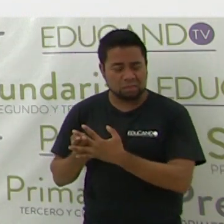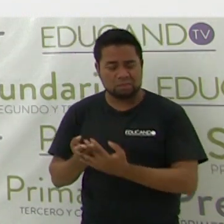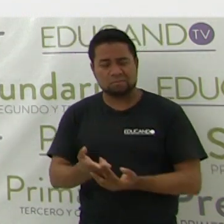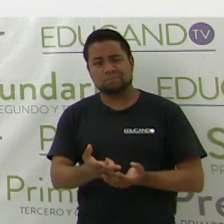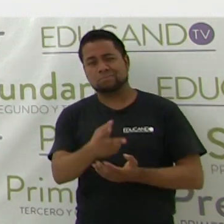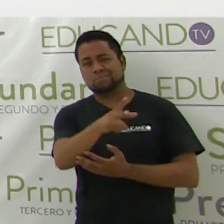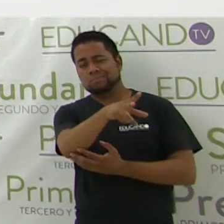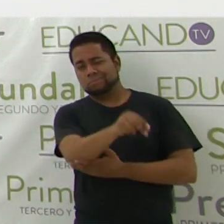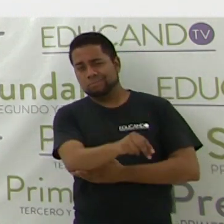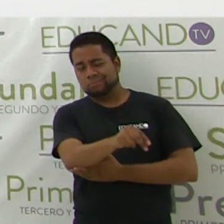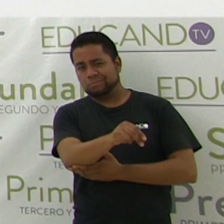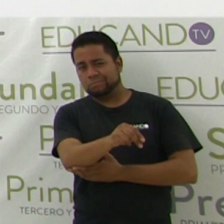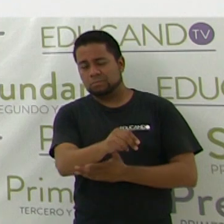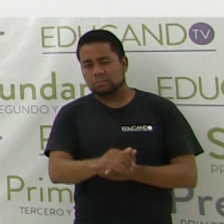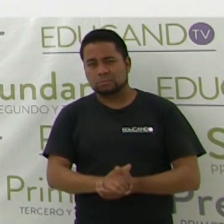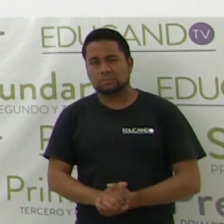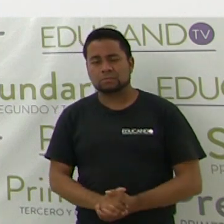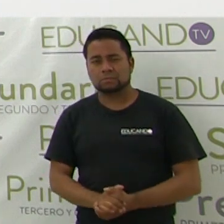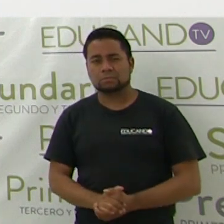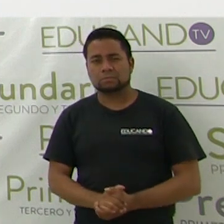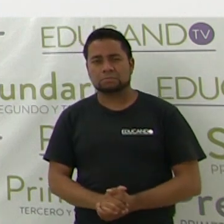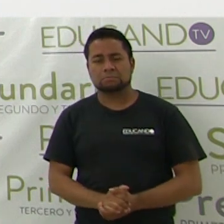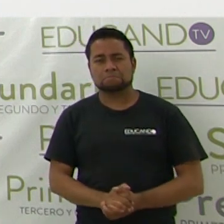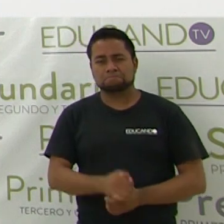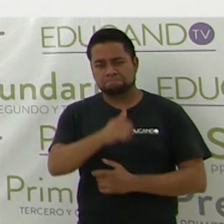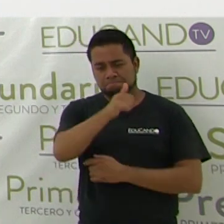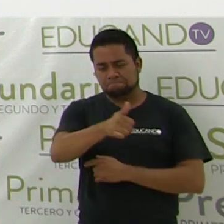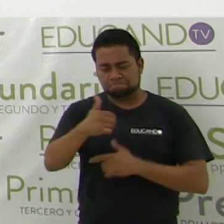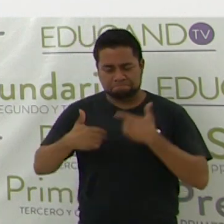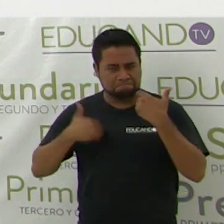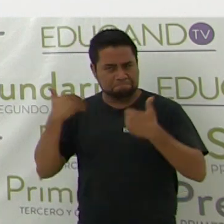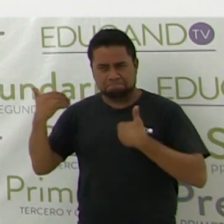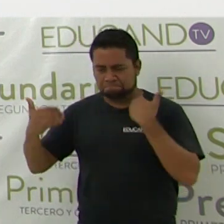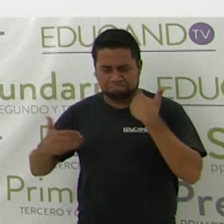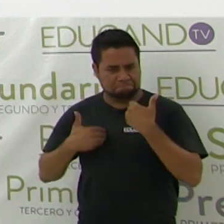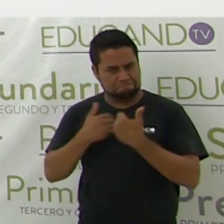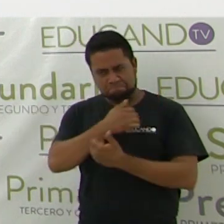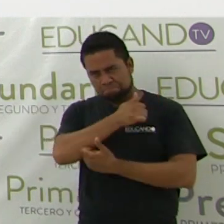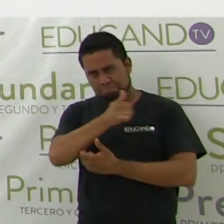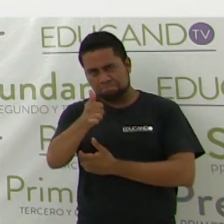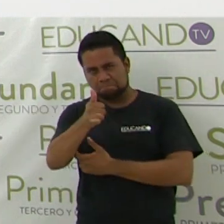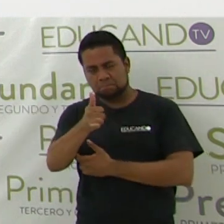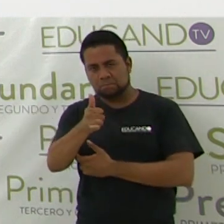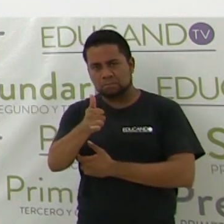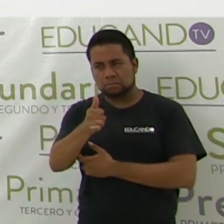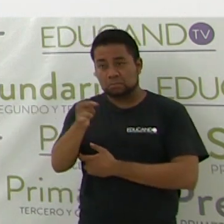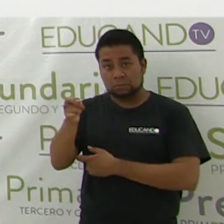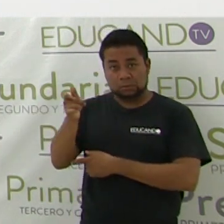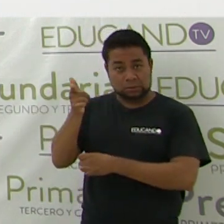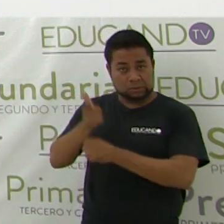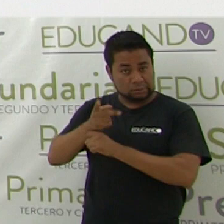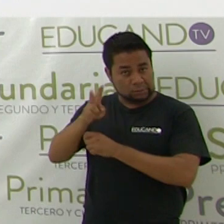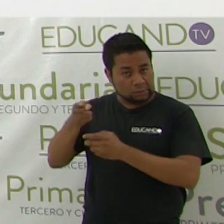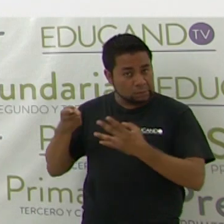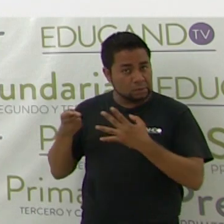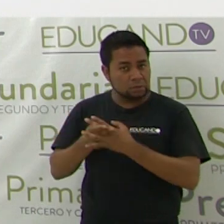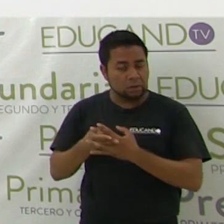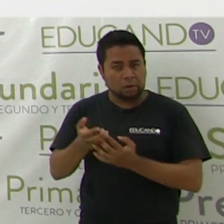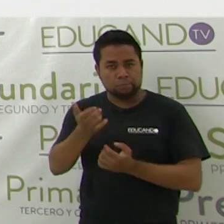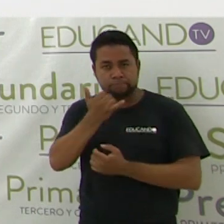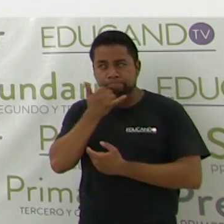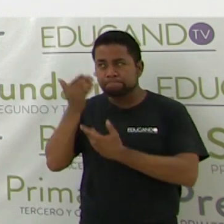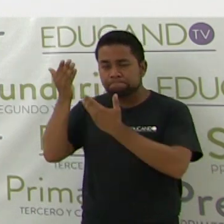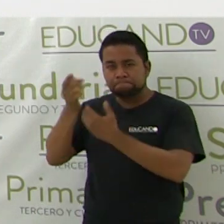A cada uno mate su ventura, oh Dios, que lo hizo. Mi amo queda